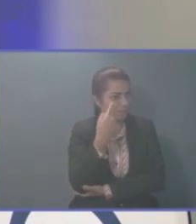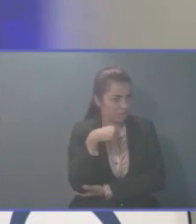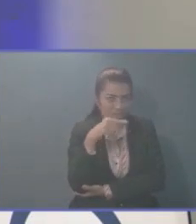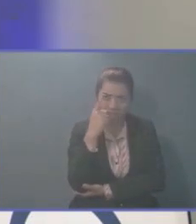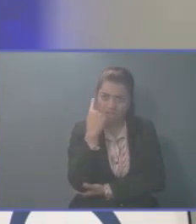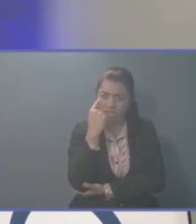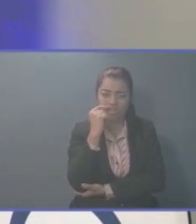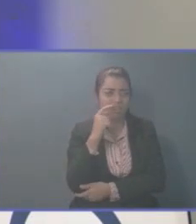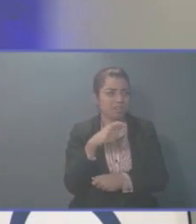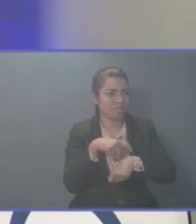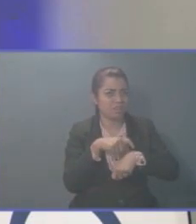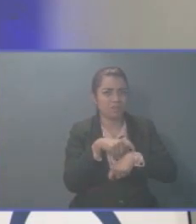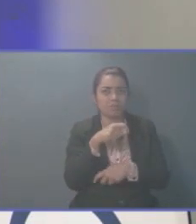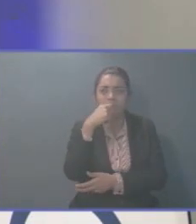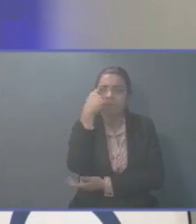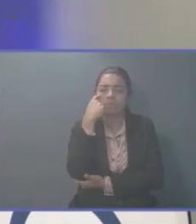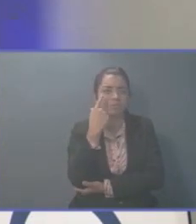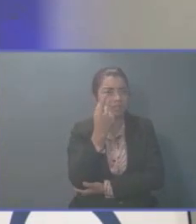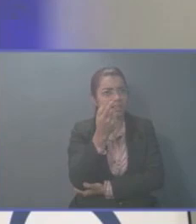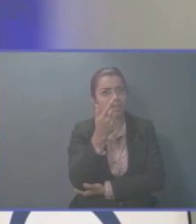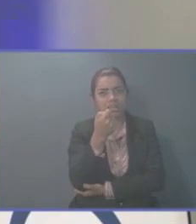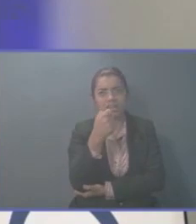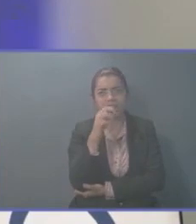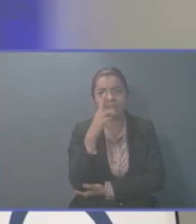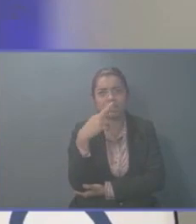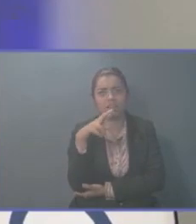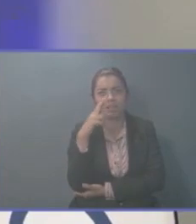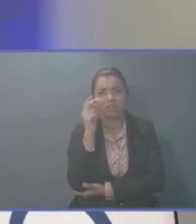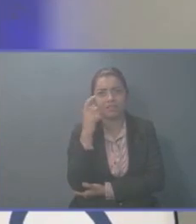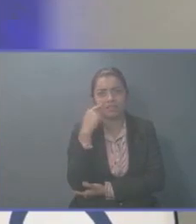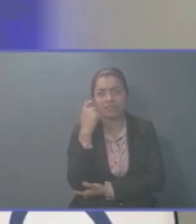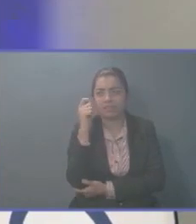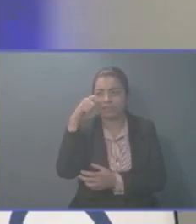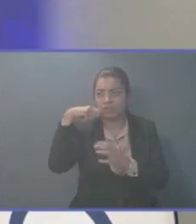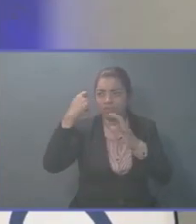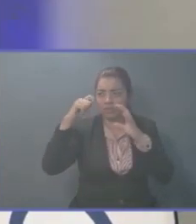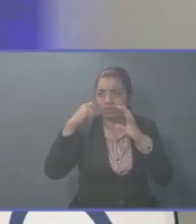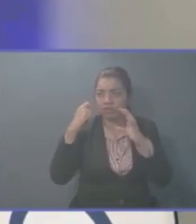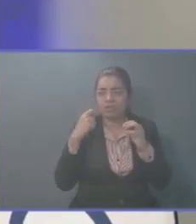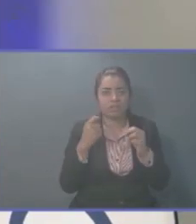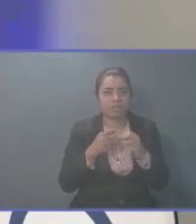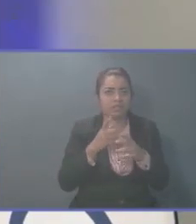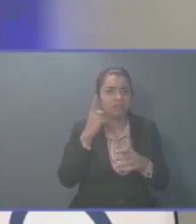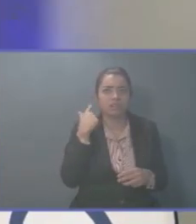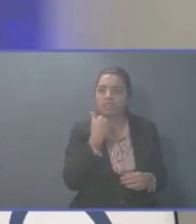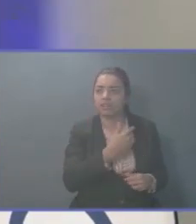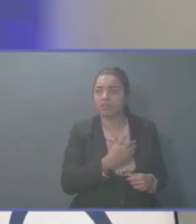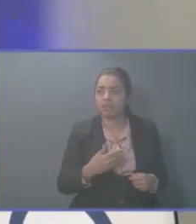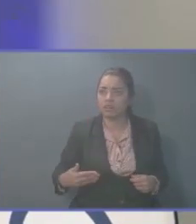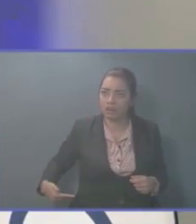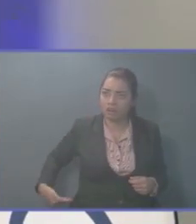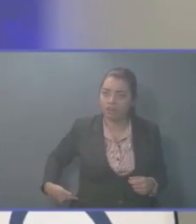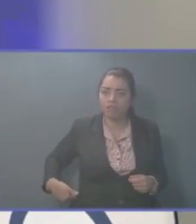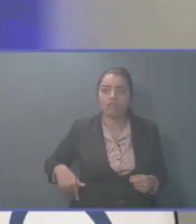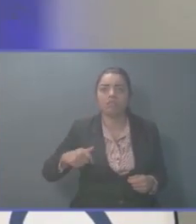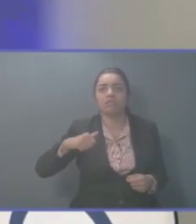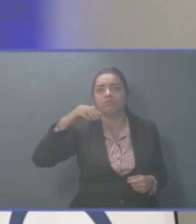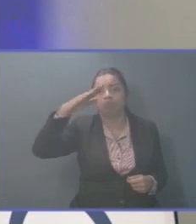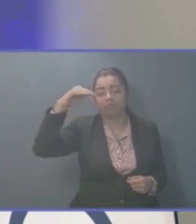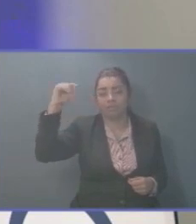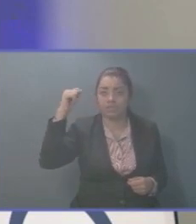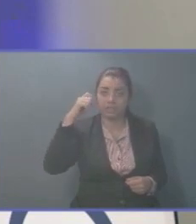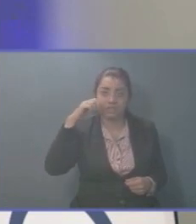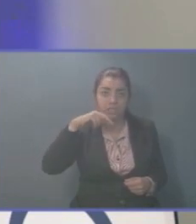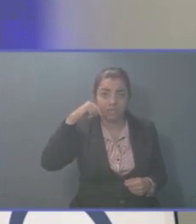me tomé un tiempo para estar revisando videos, incluso de cuando ingresó el presidente de la República a la Asamblea